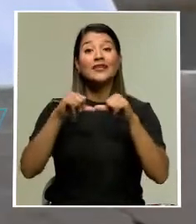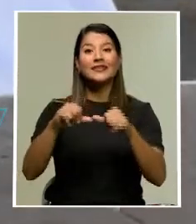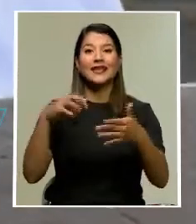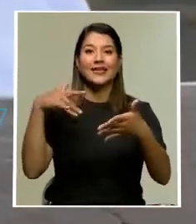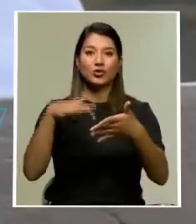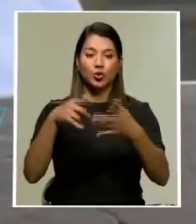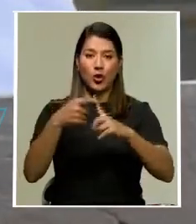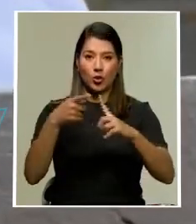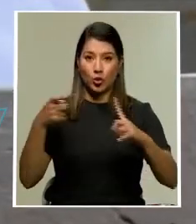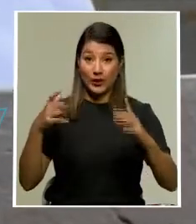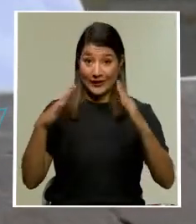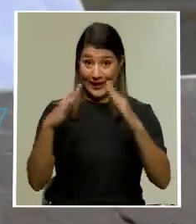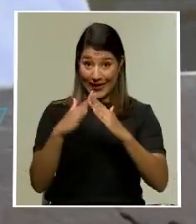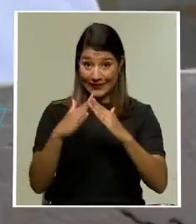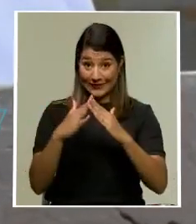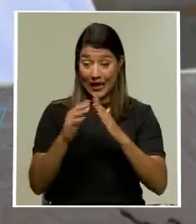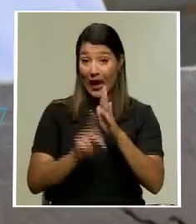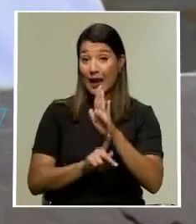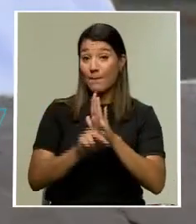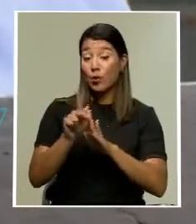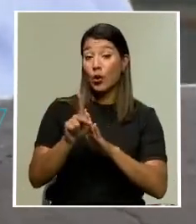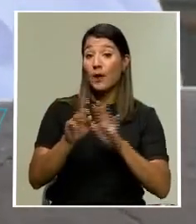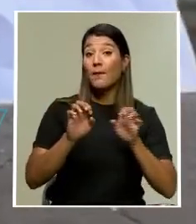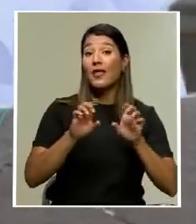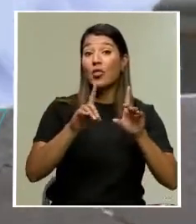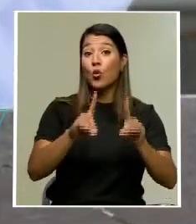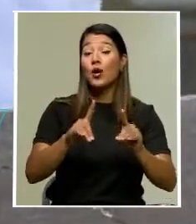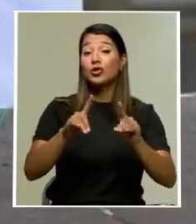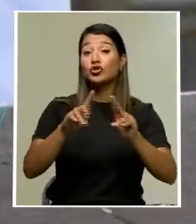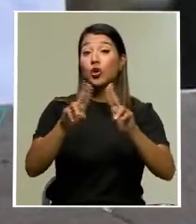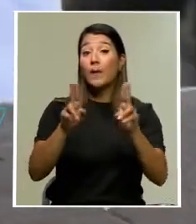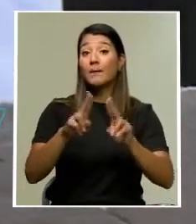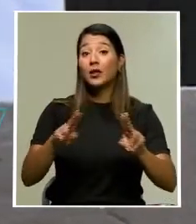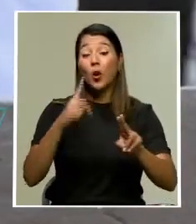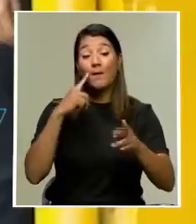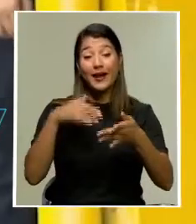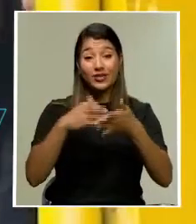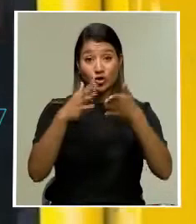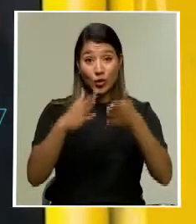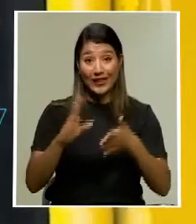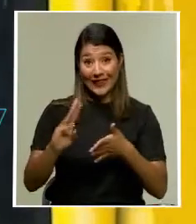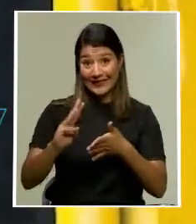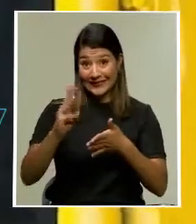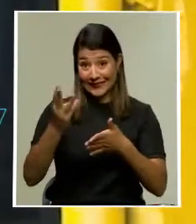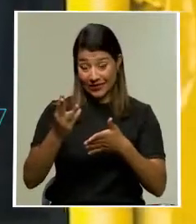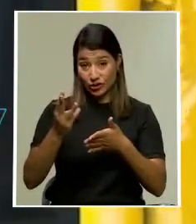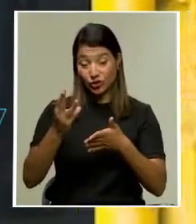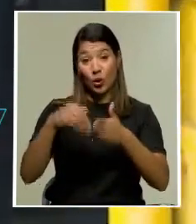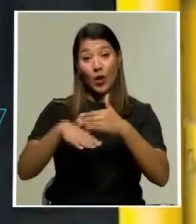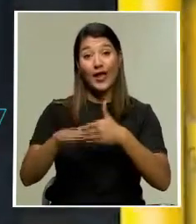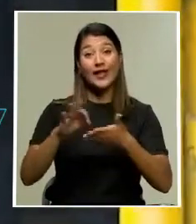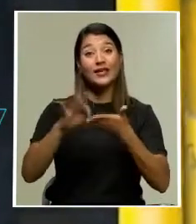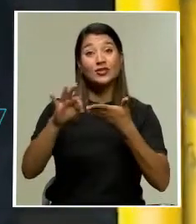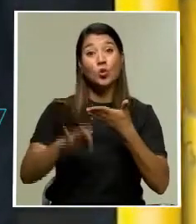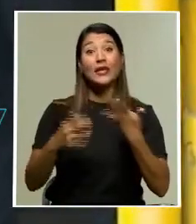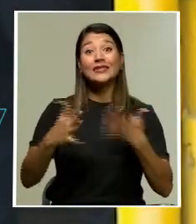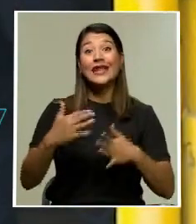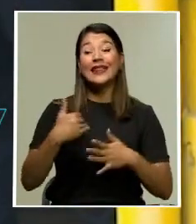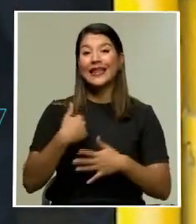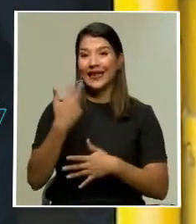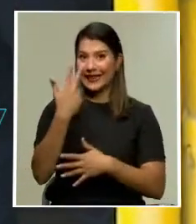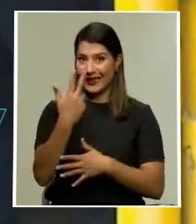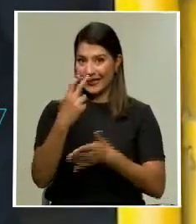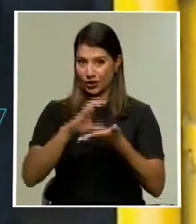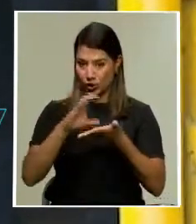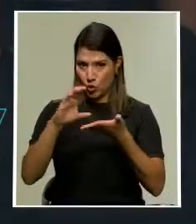la casa. El programa de educación virtual para estudiantes de sexto grado de primaria cuenta ya con 3 módulos de